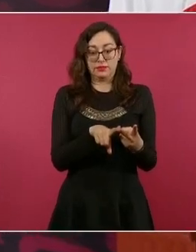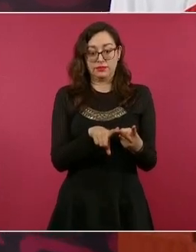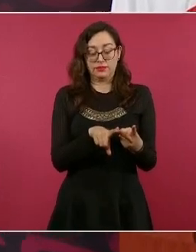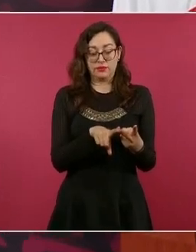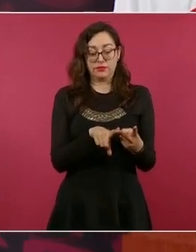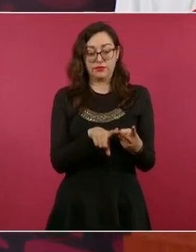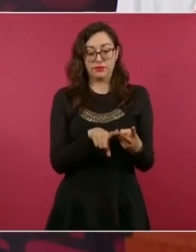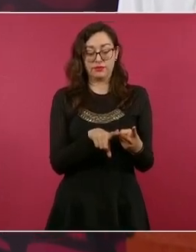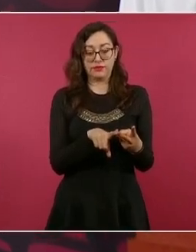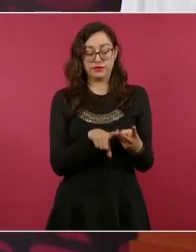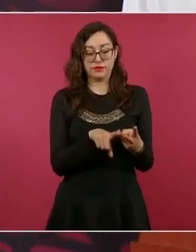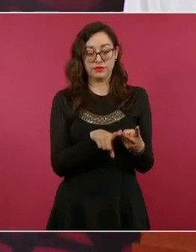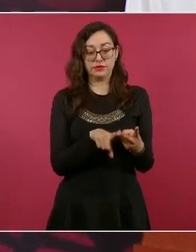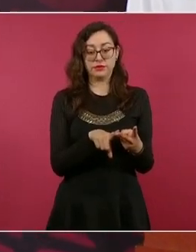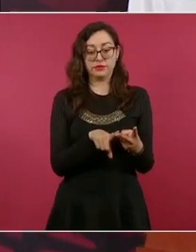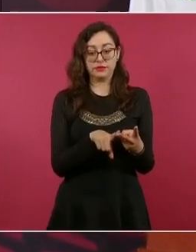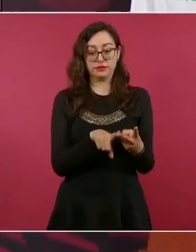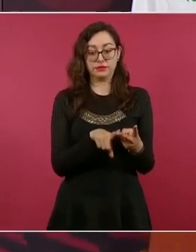grupos